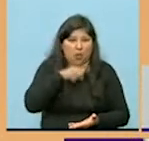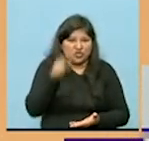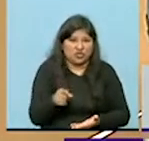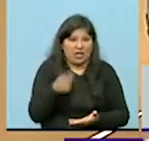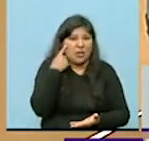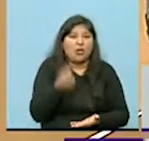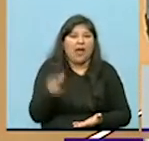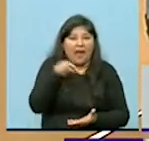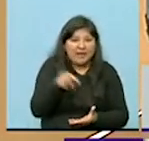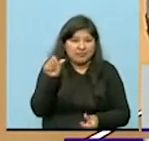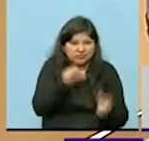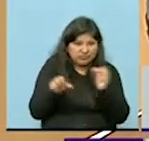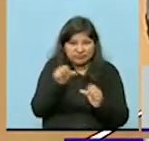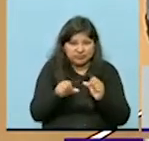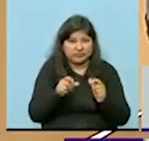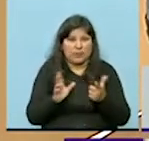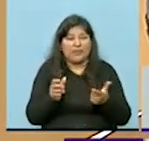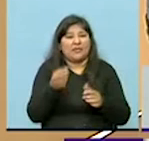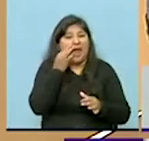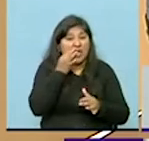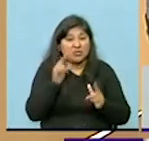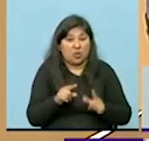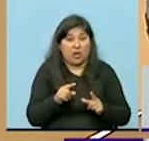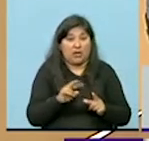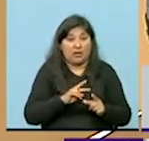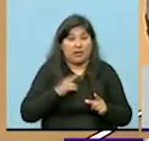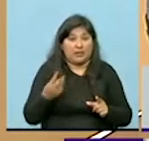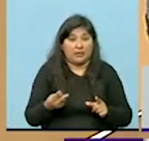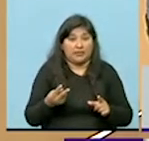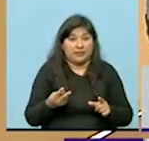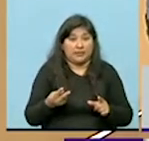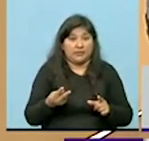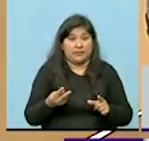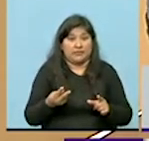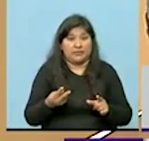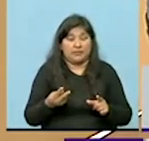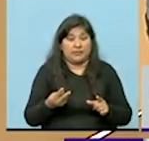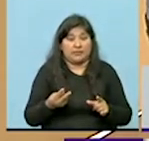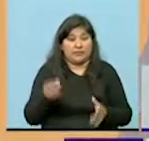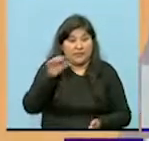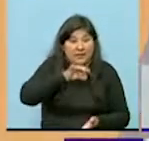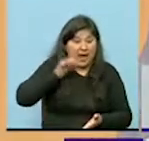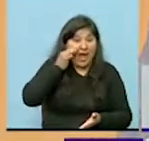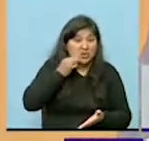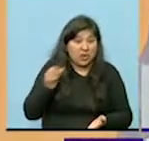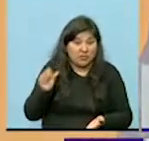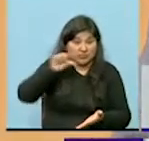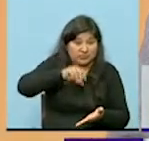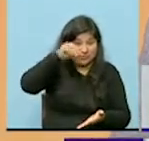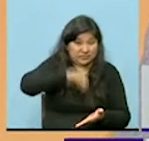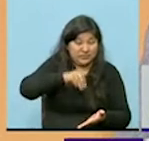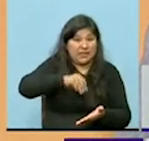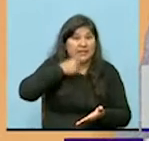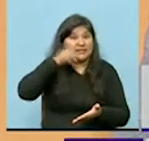químico en reemplazando el azúcar lo que perjudica a nuestros 16 ingenios todos chiquitos de economía regional